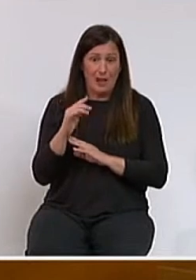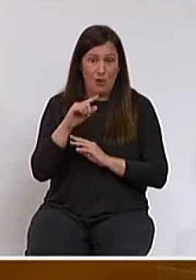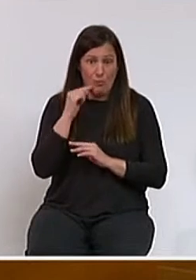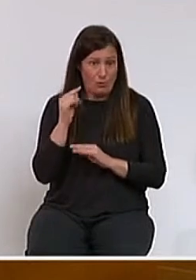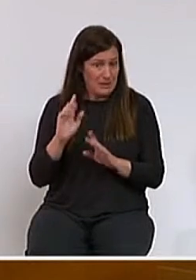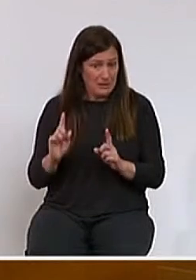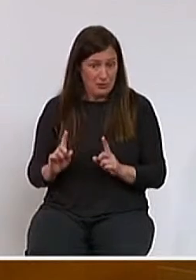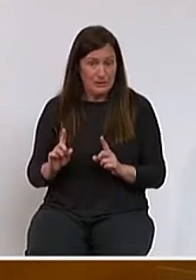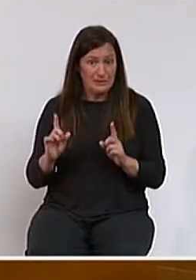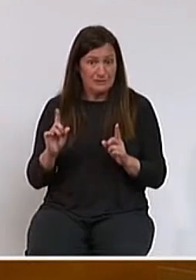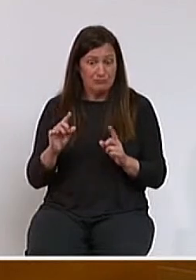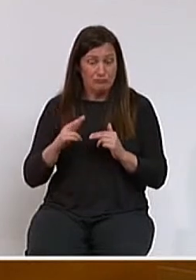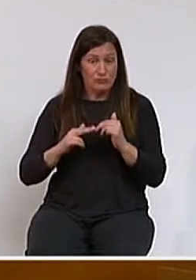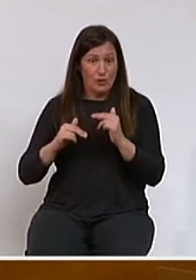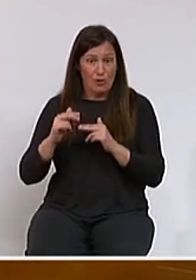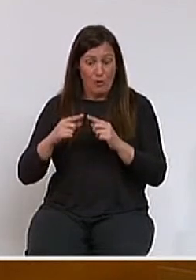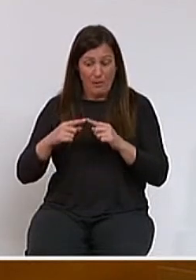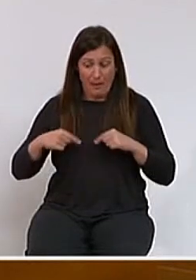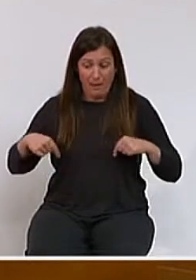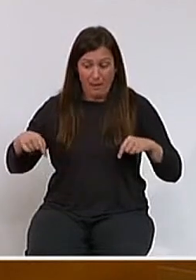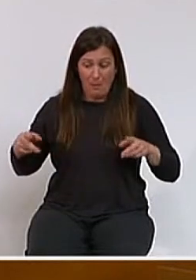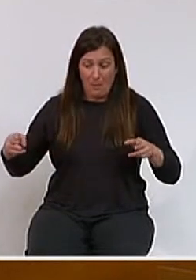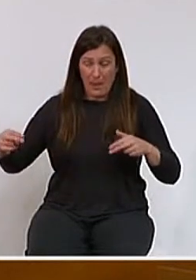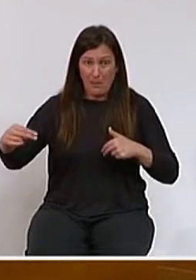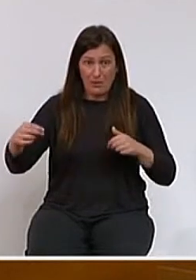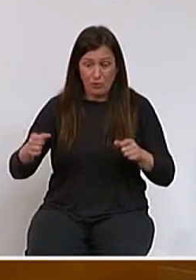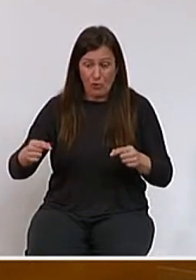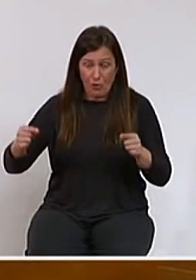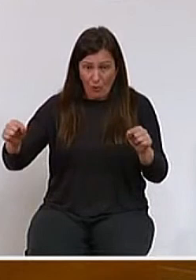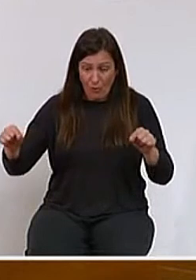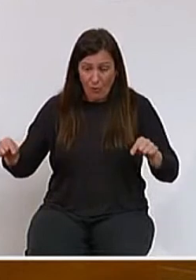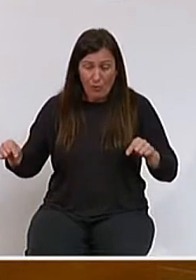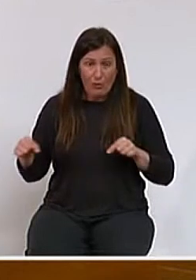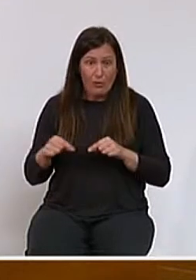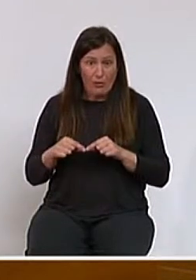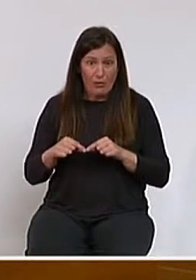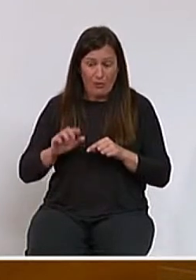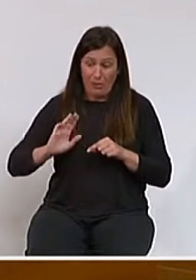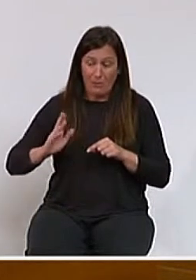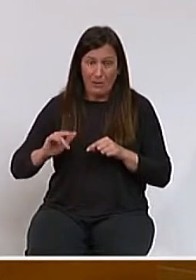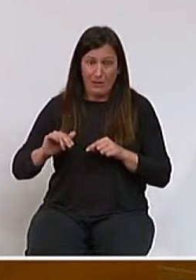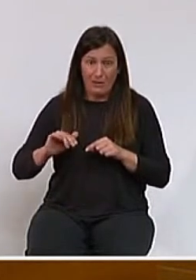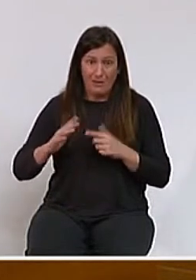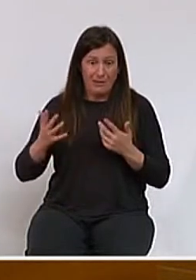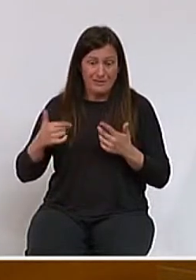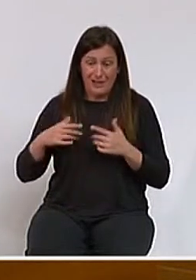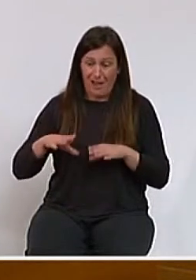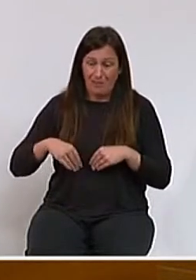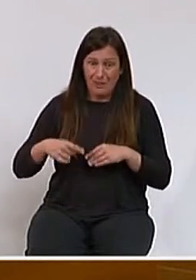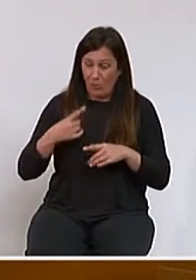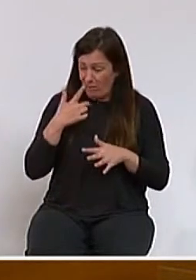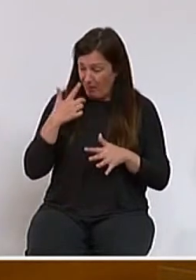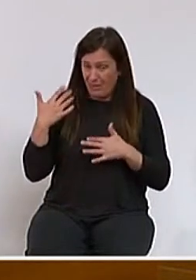una obra cuyo perímetro exterior, el de mayor impacto ambiental, viene ya ejecutada desde hace más de una